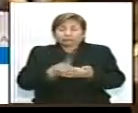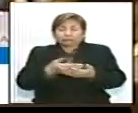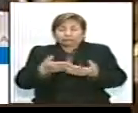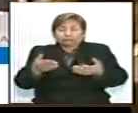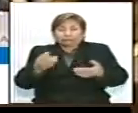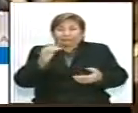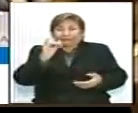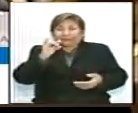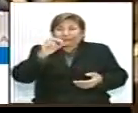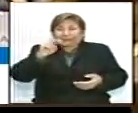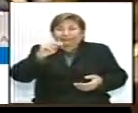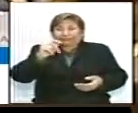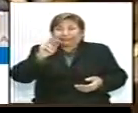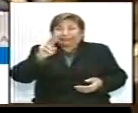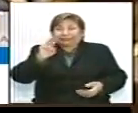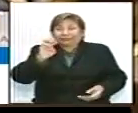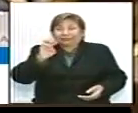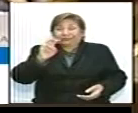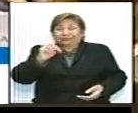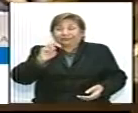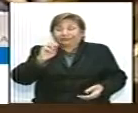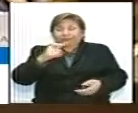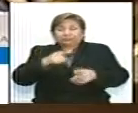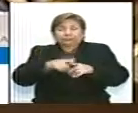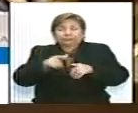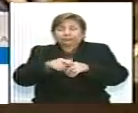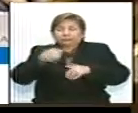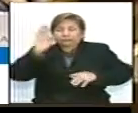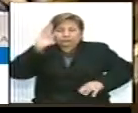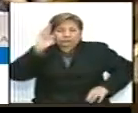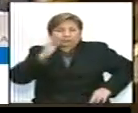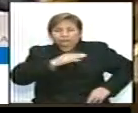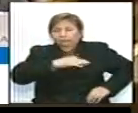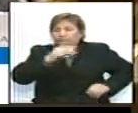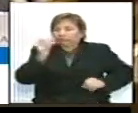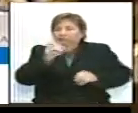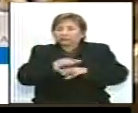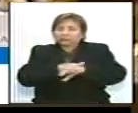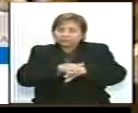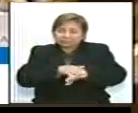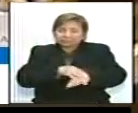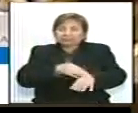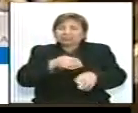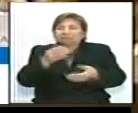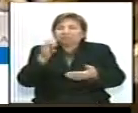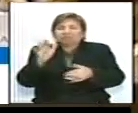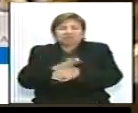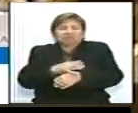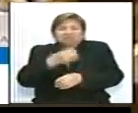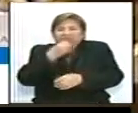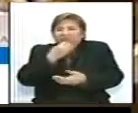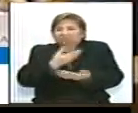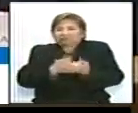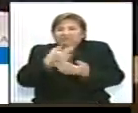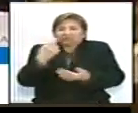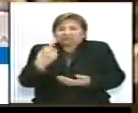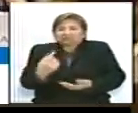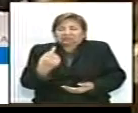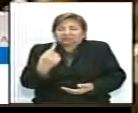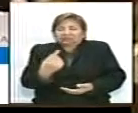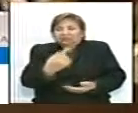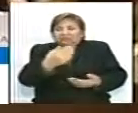intranet de la misma Policía Nacional, que es ineficiente, es lenta, y cada uno de los policías,